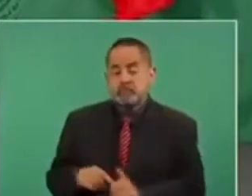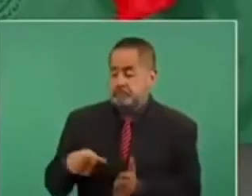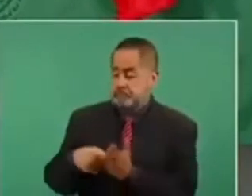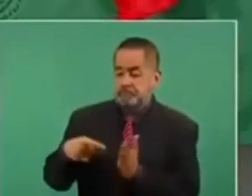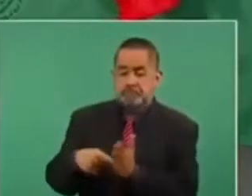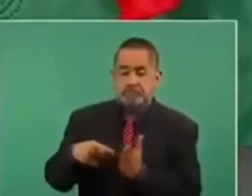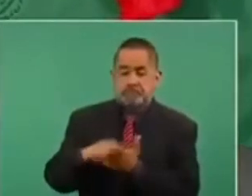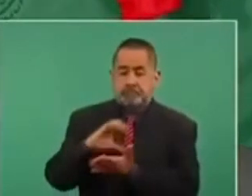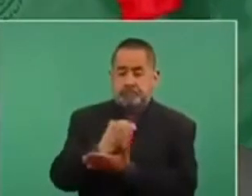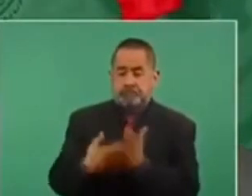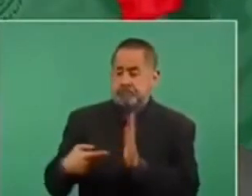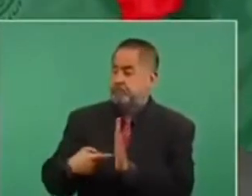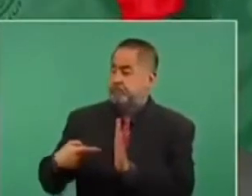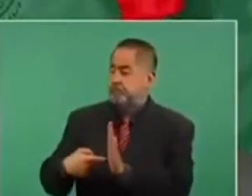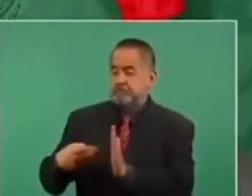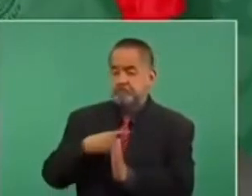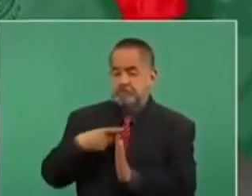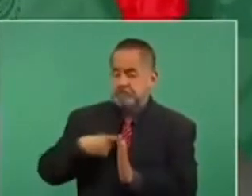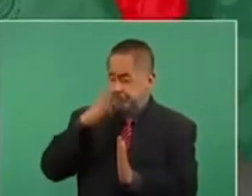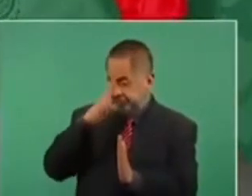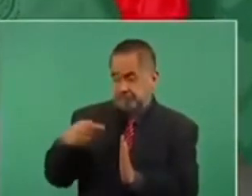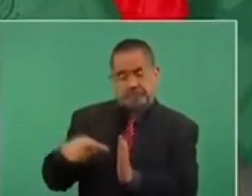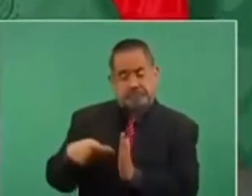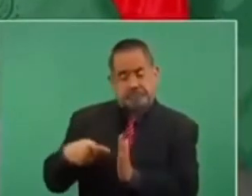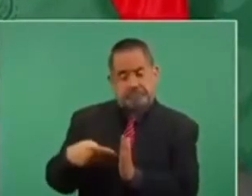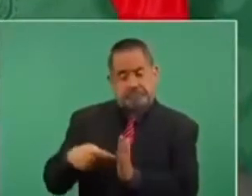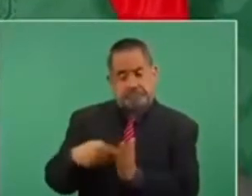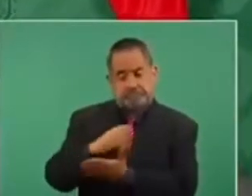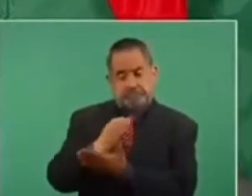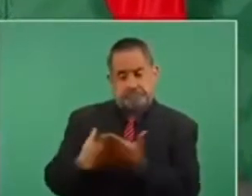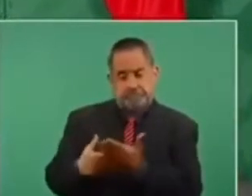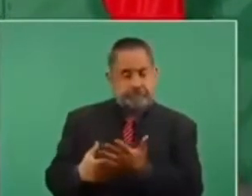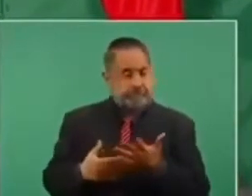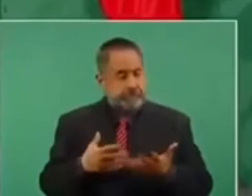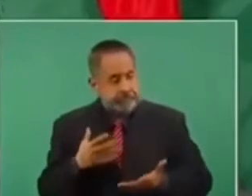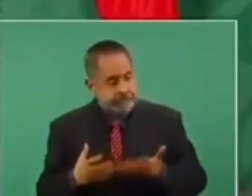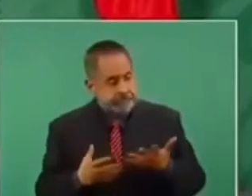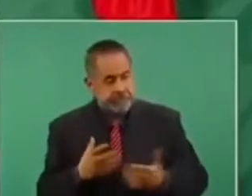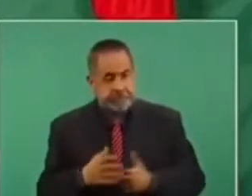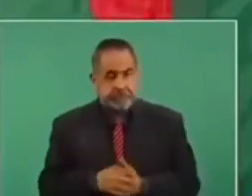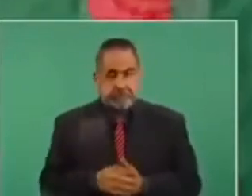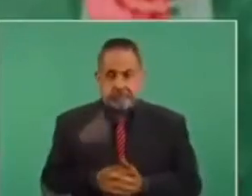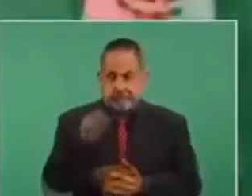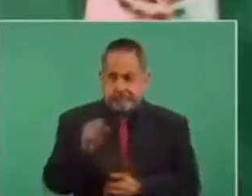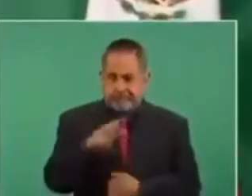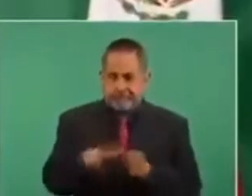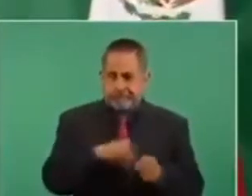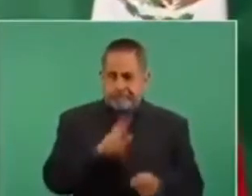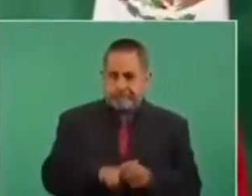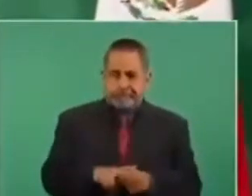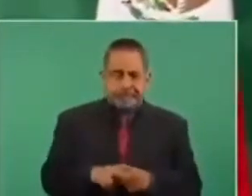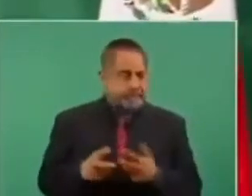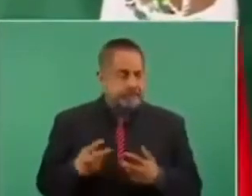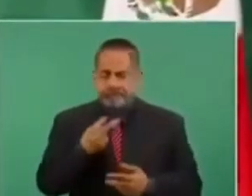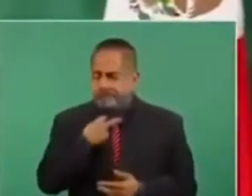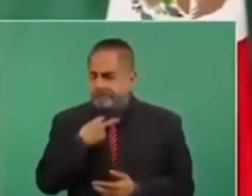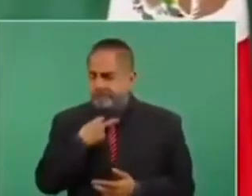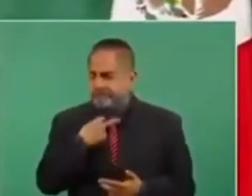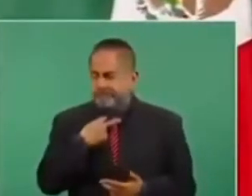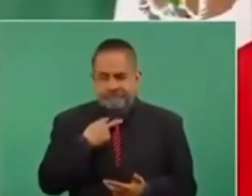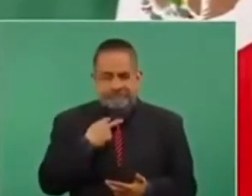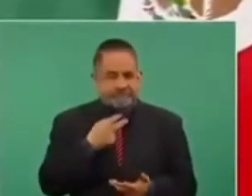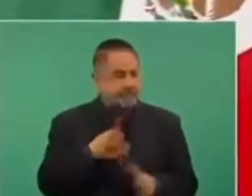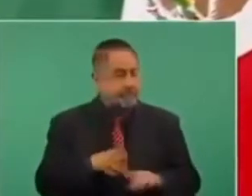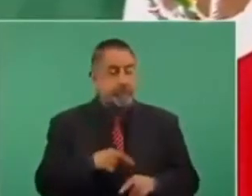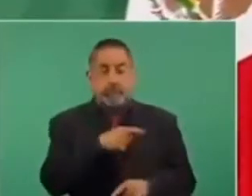de que se tenía que respetar el contrato, aún en estos términos. Entonces, se venció